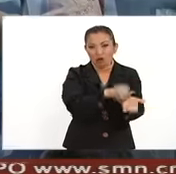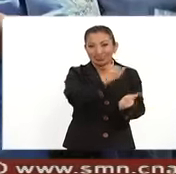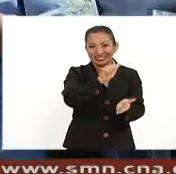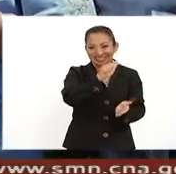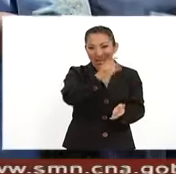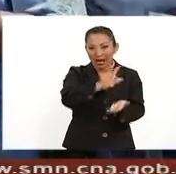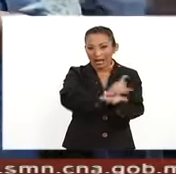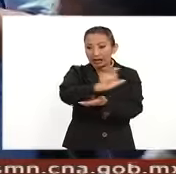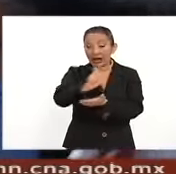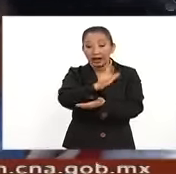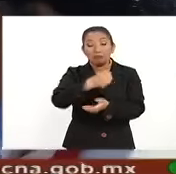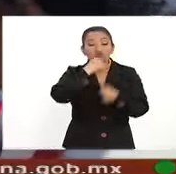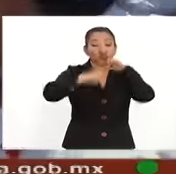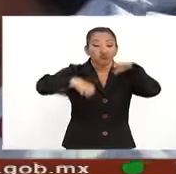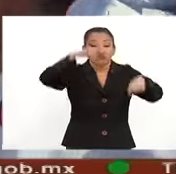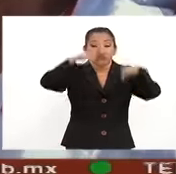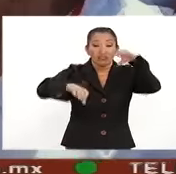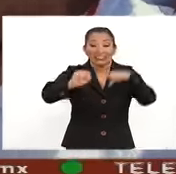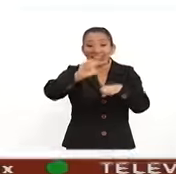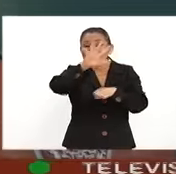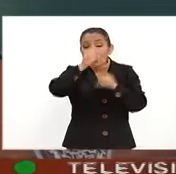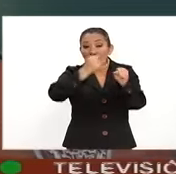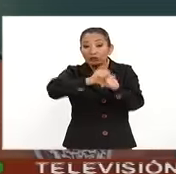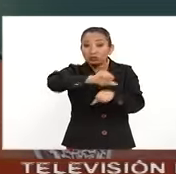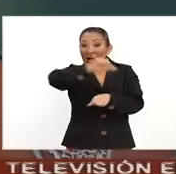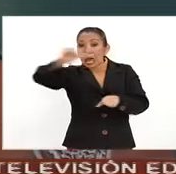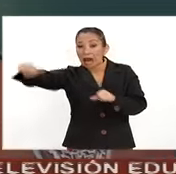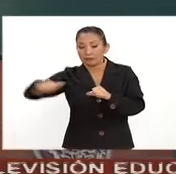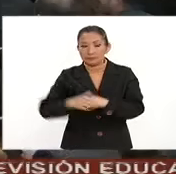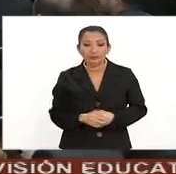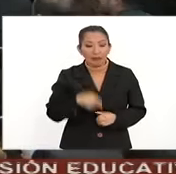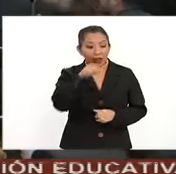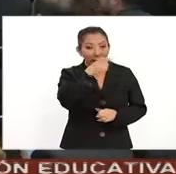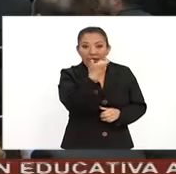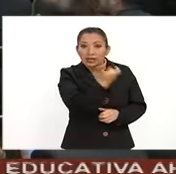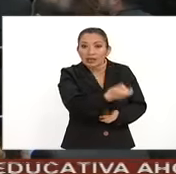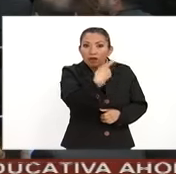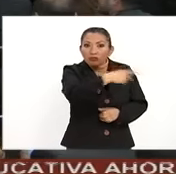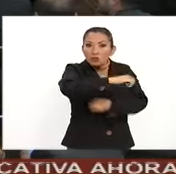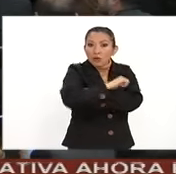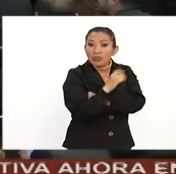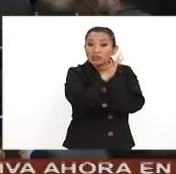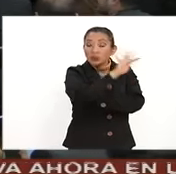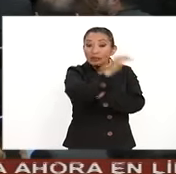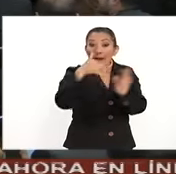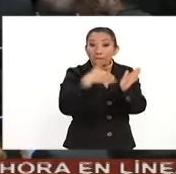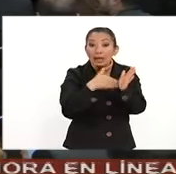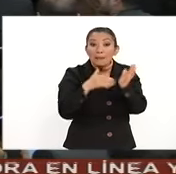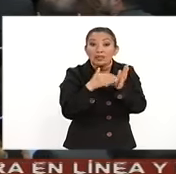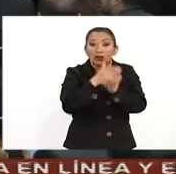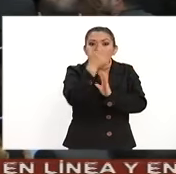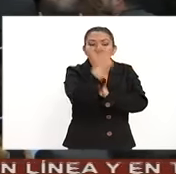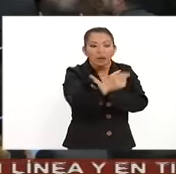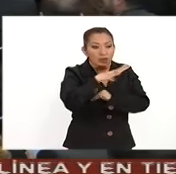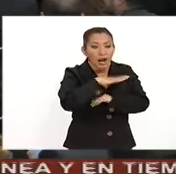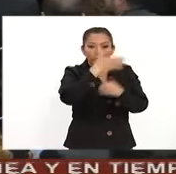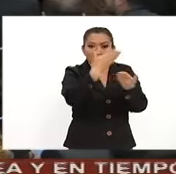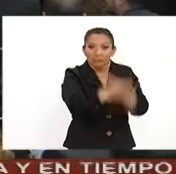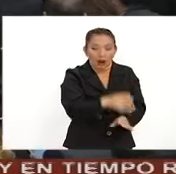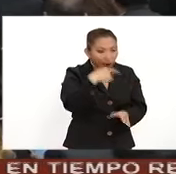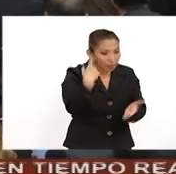retiro, adultos de más de 65 años de edad. Y el monto que tiene ahí son 50,000 millones de pesos. Eso es lo que hay en